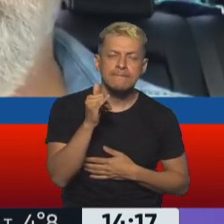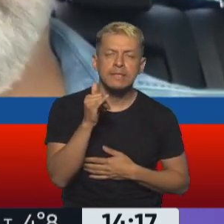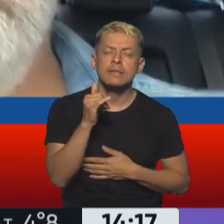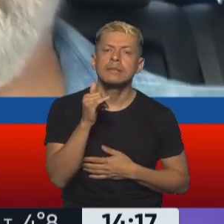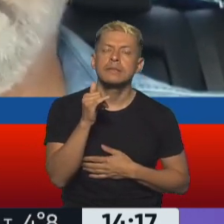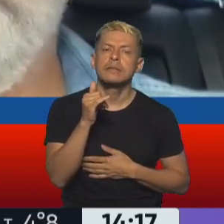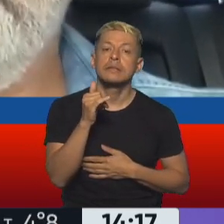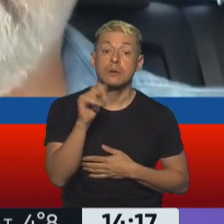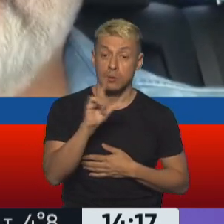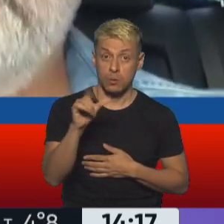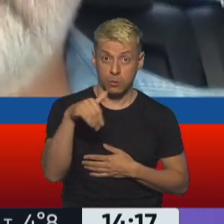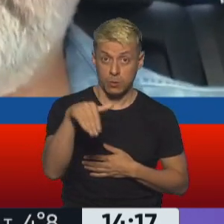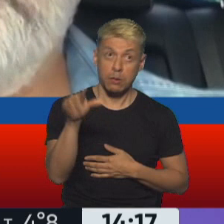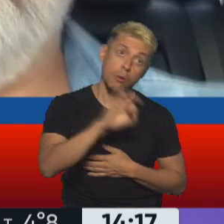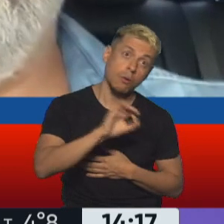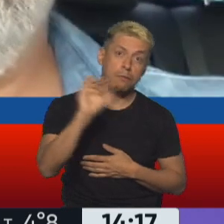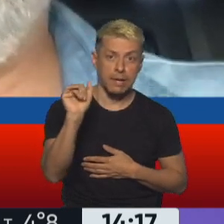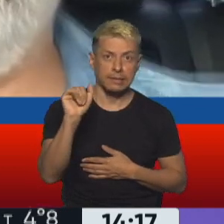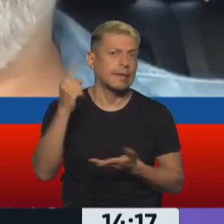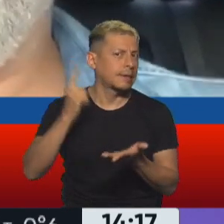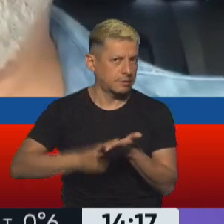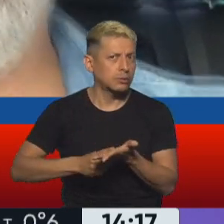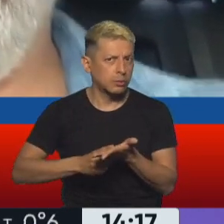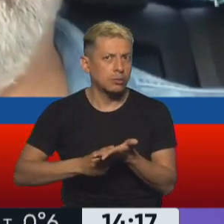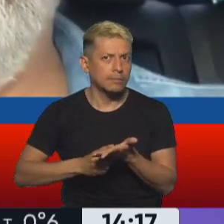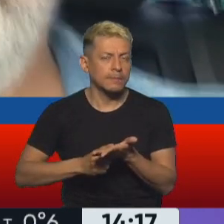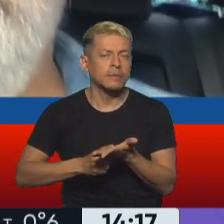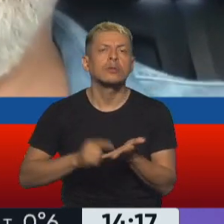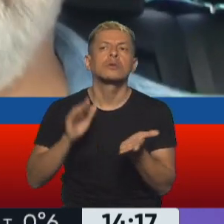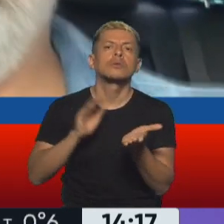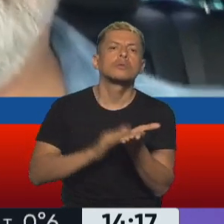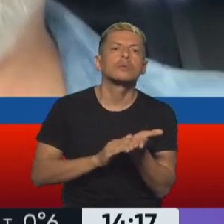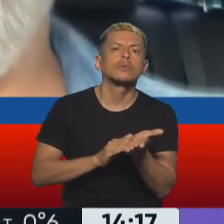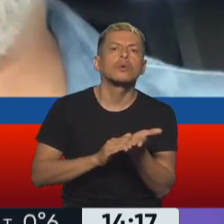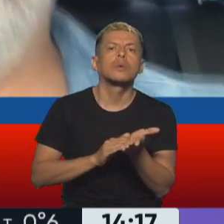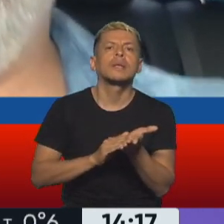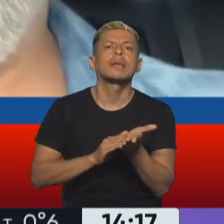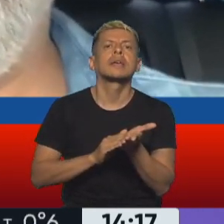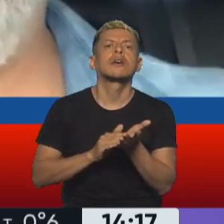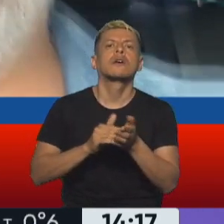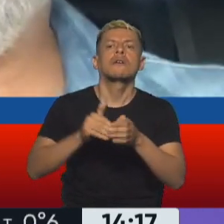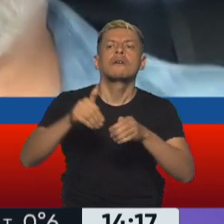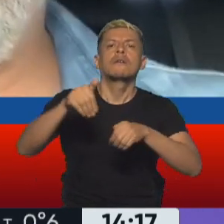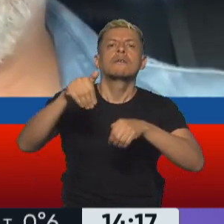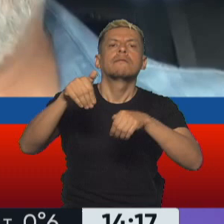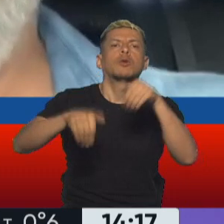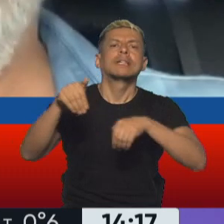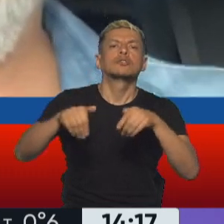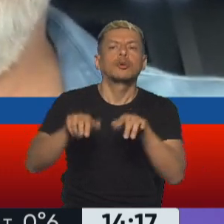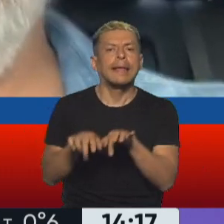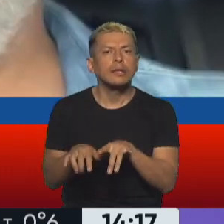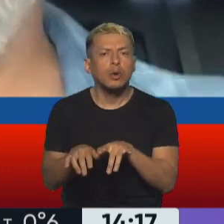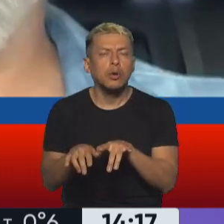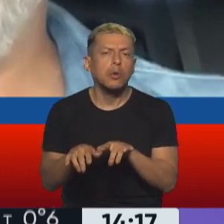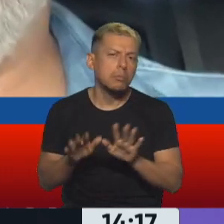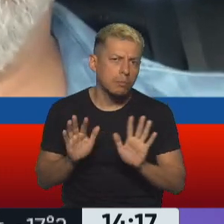decisión en lunes o quizás martes respecto de lo que se refiere a este proceso de voto electrónico. No, el más probable en